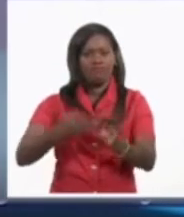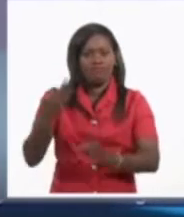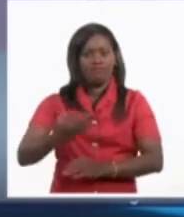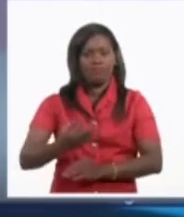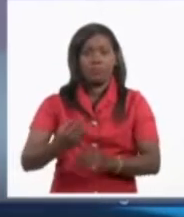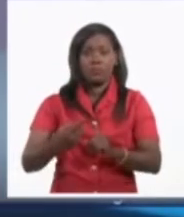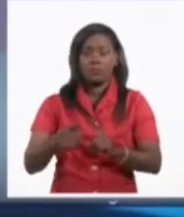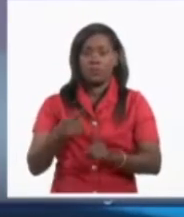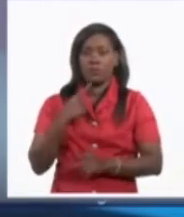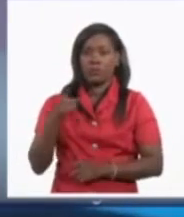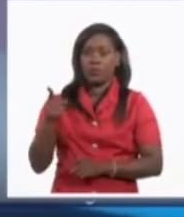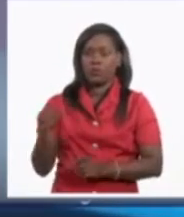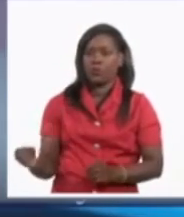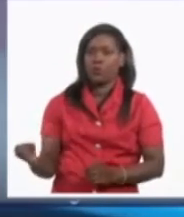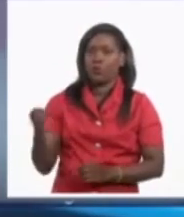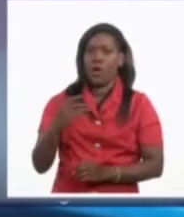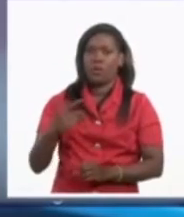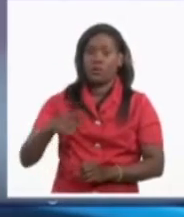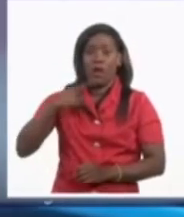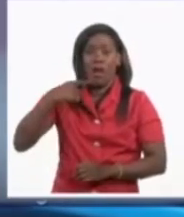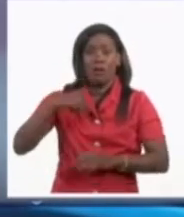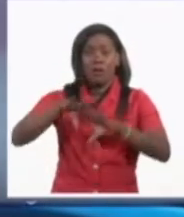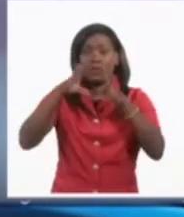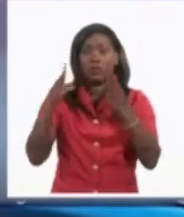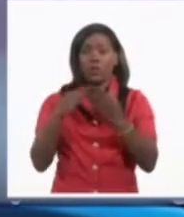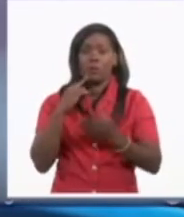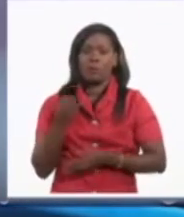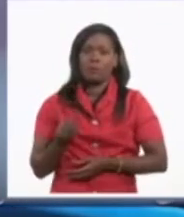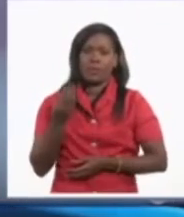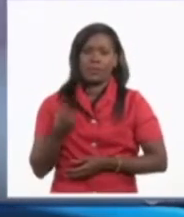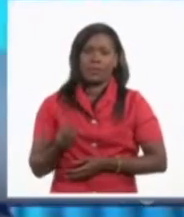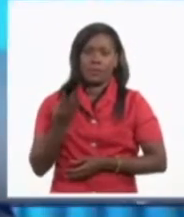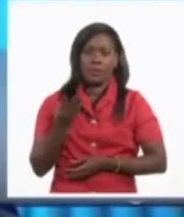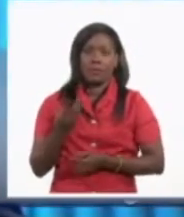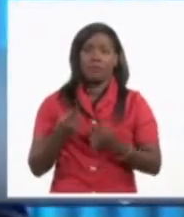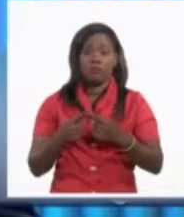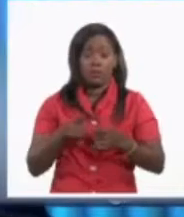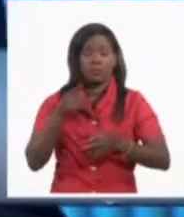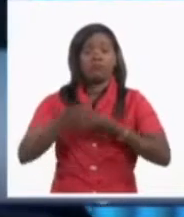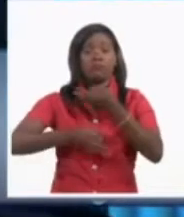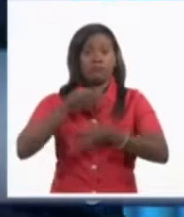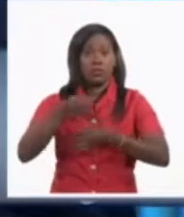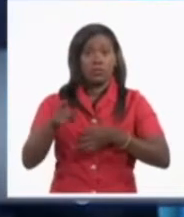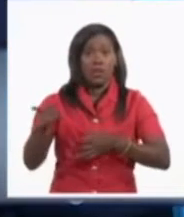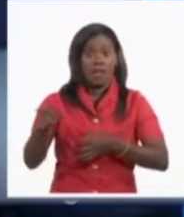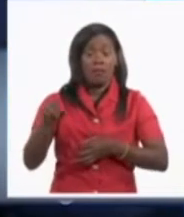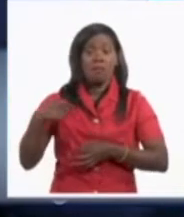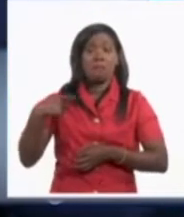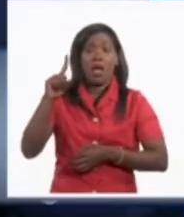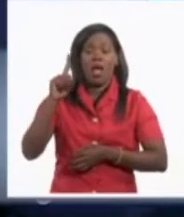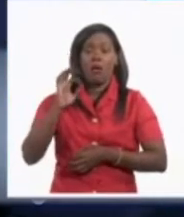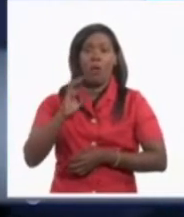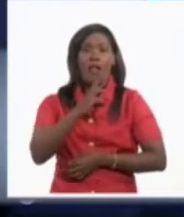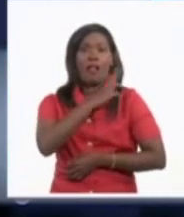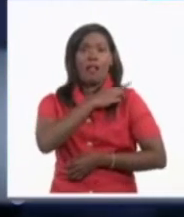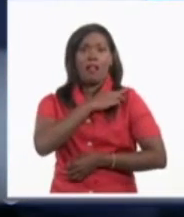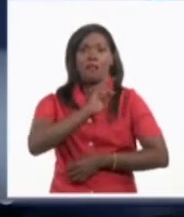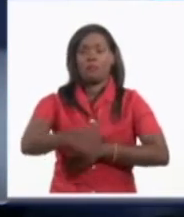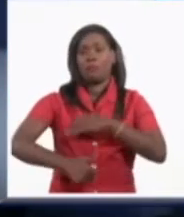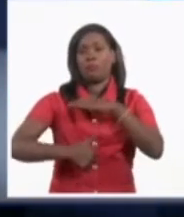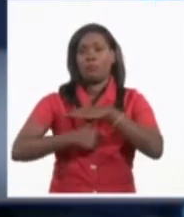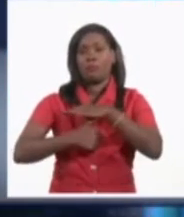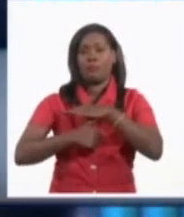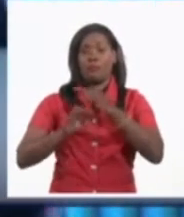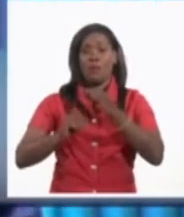denunció los escándalos de corrupción en la administración de Bolsonaro, pretendiente del Partido Liberal. En tal sentido, mencionó